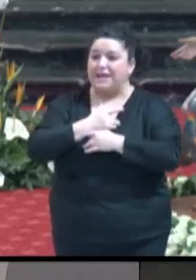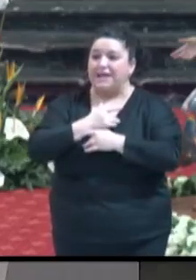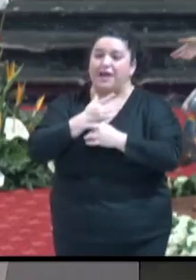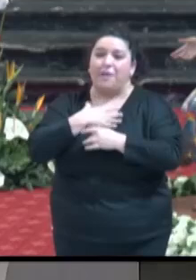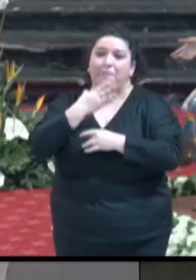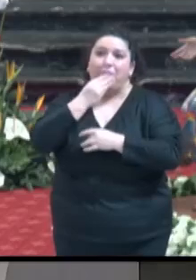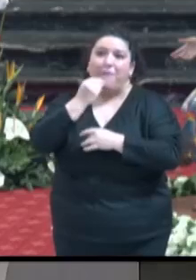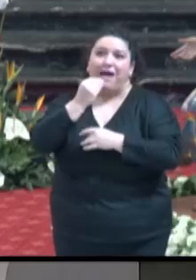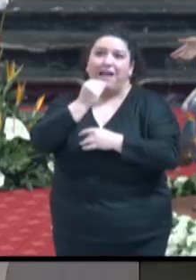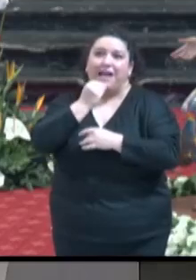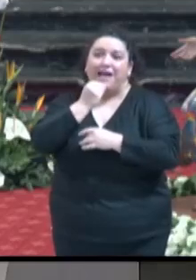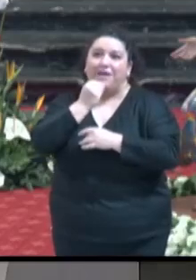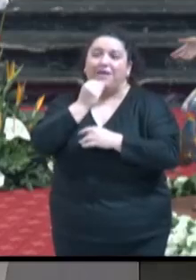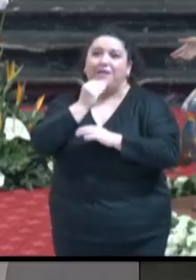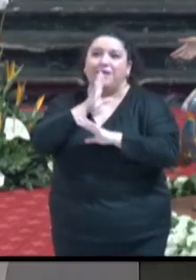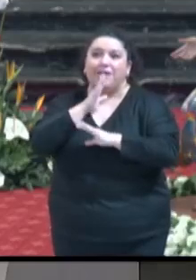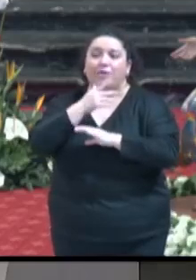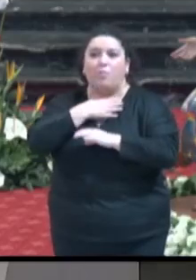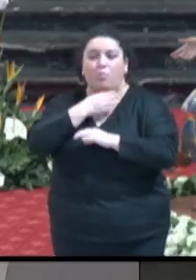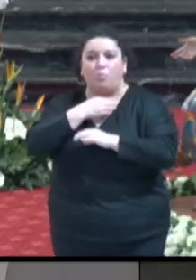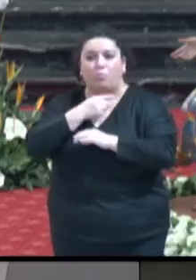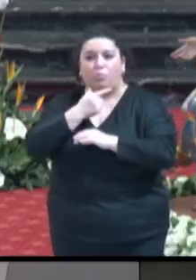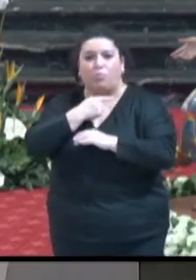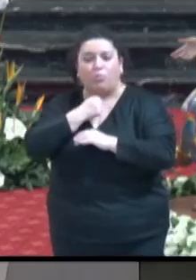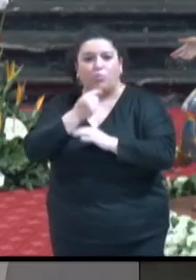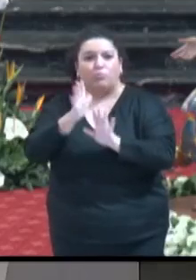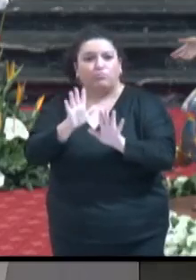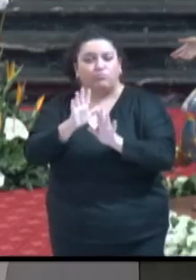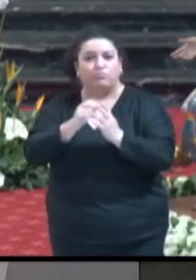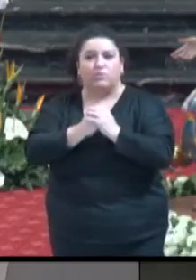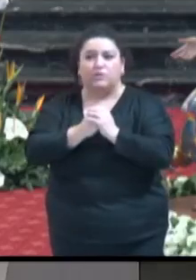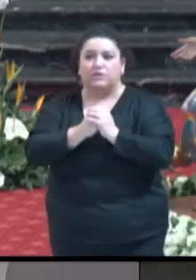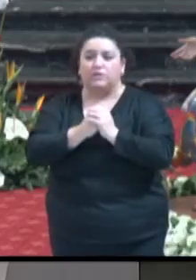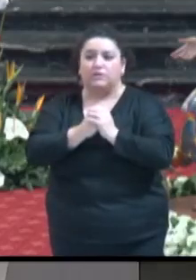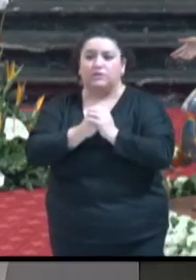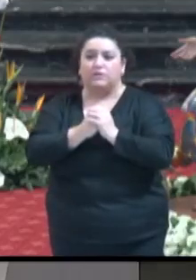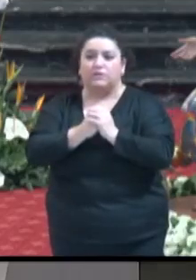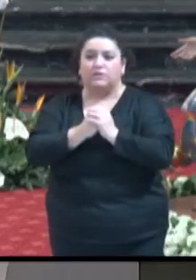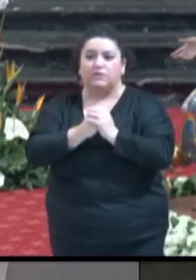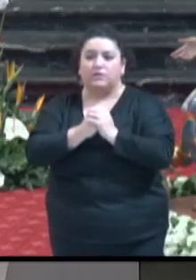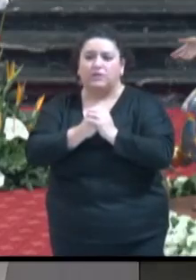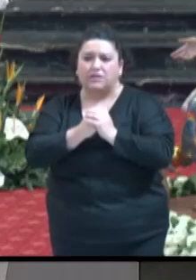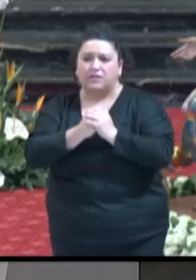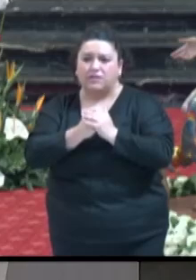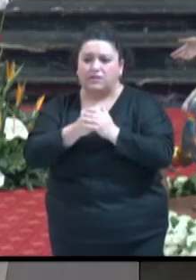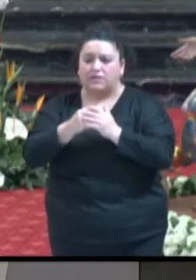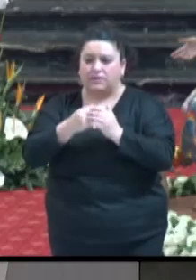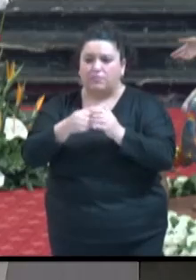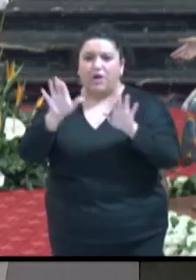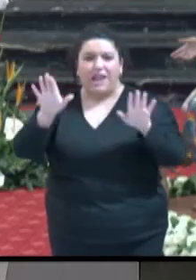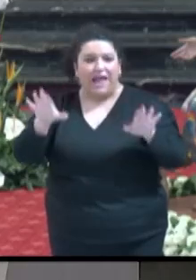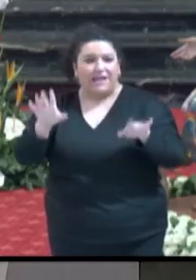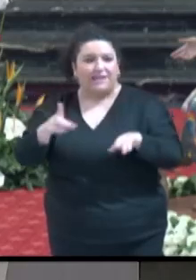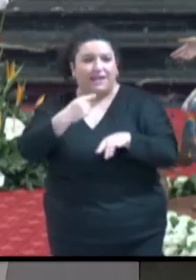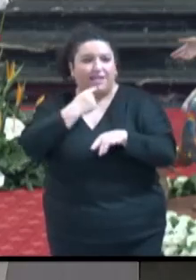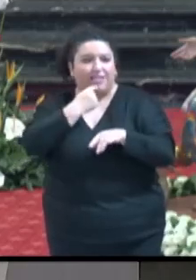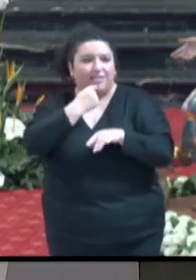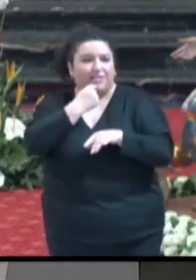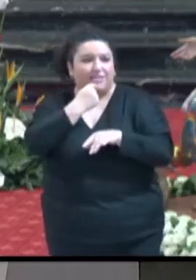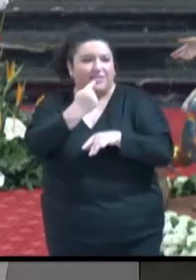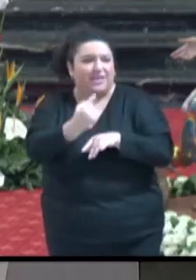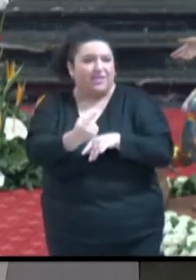ellas eso conocía muy bien la escritura y por tanto lo que el Ángel le estaba diciendo la